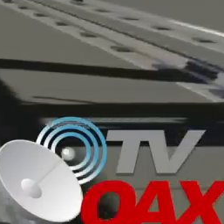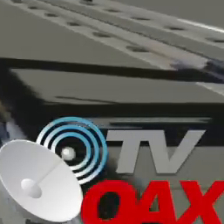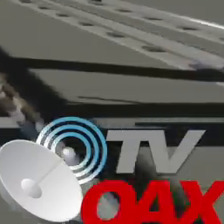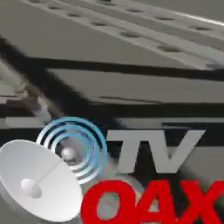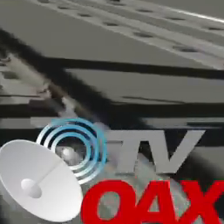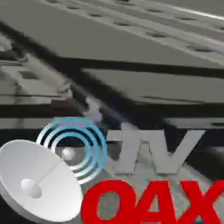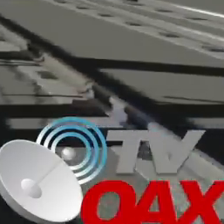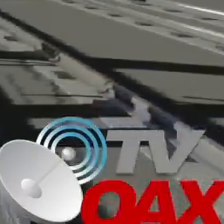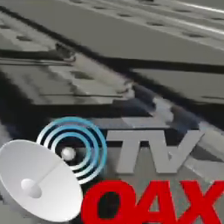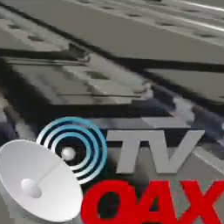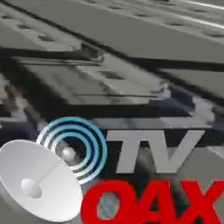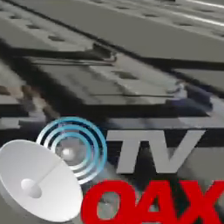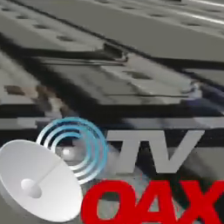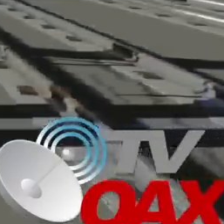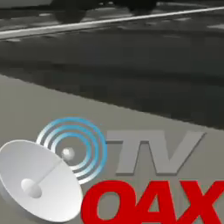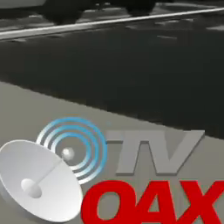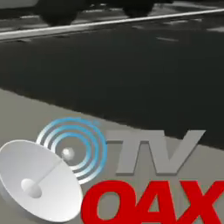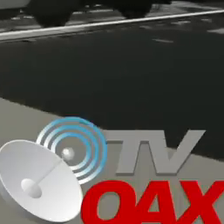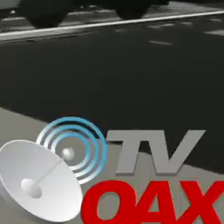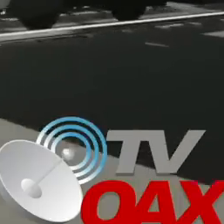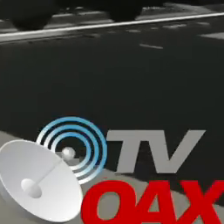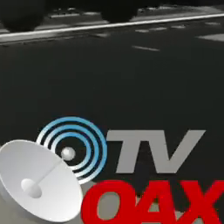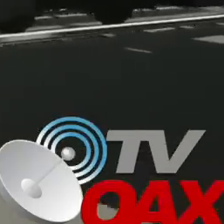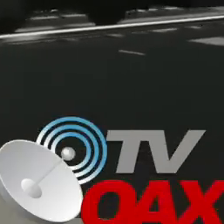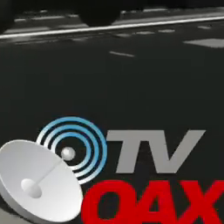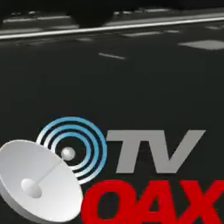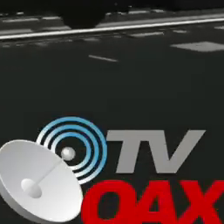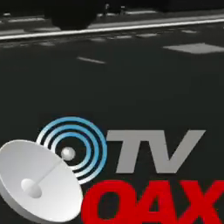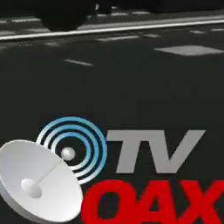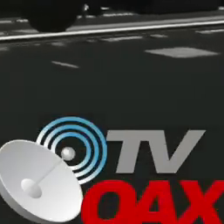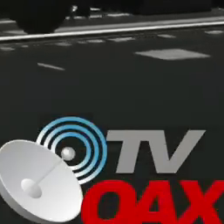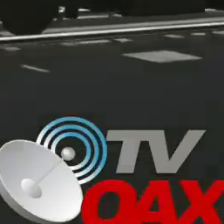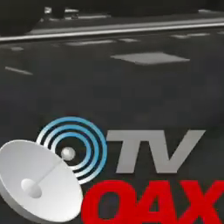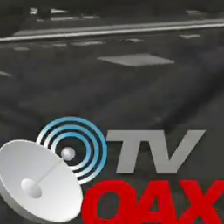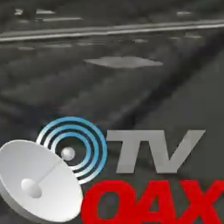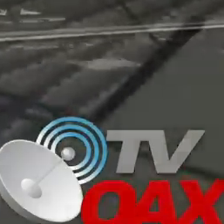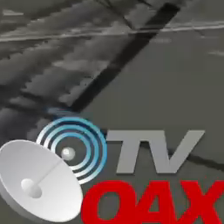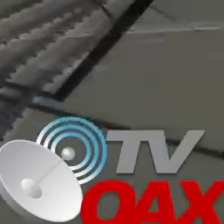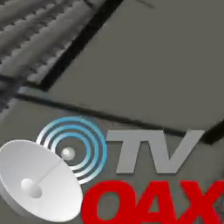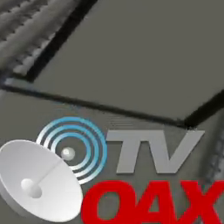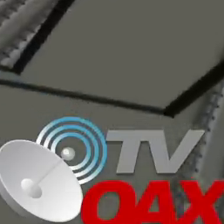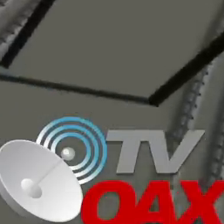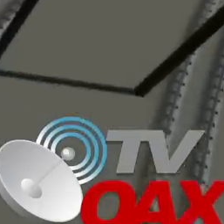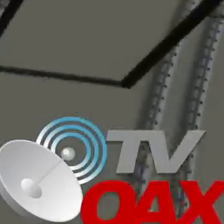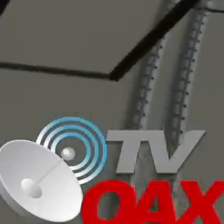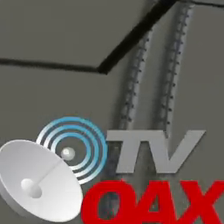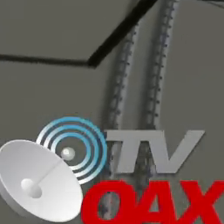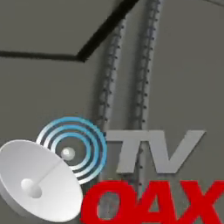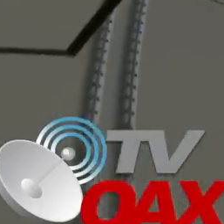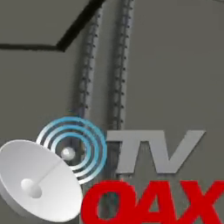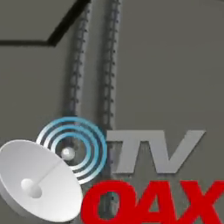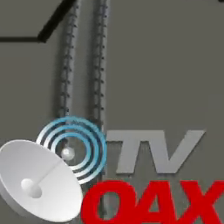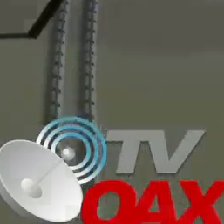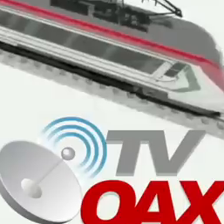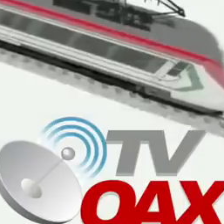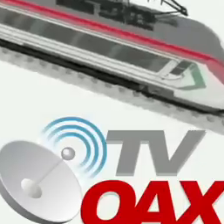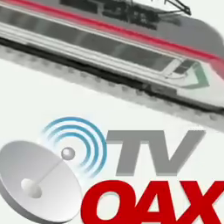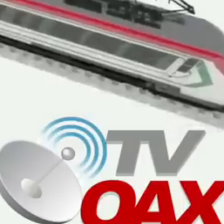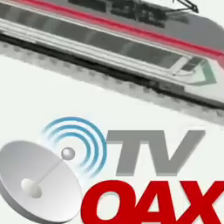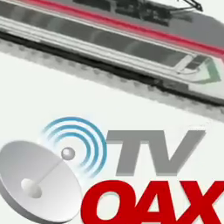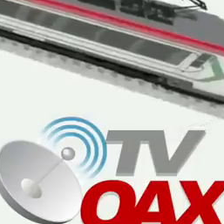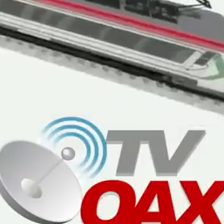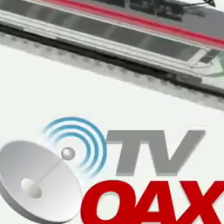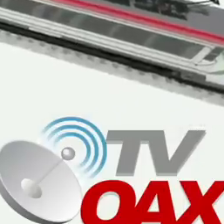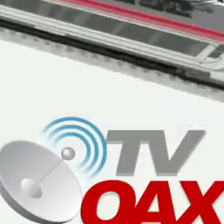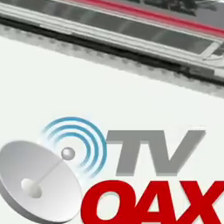el tren interurbano México-Toluca estará en operación en diciembre del año 2023.